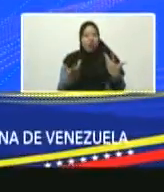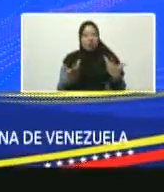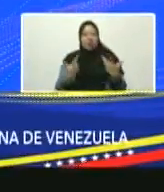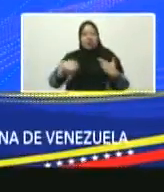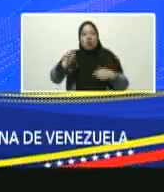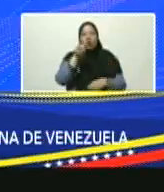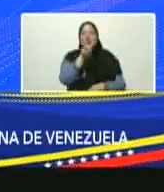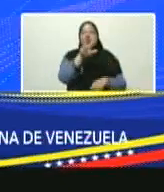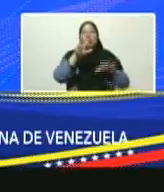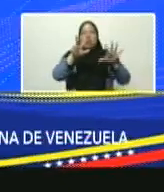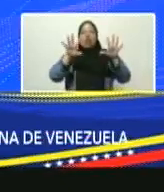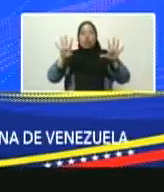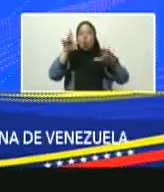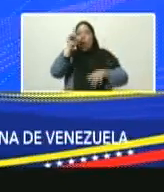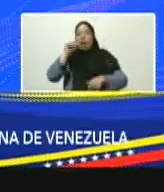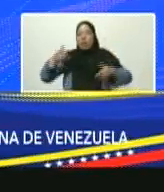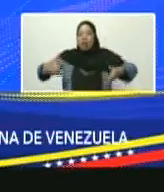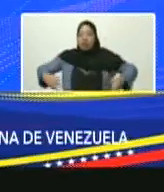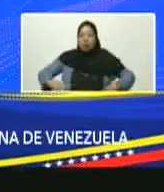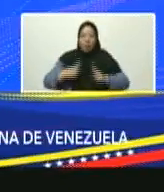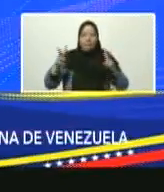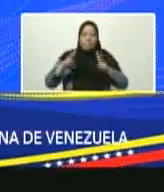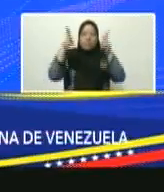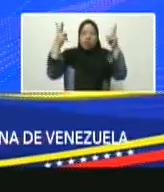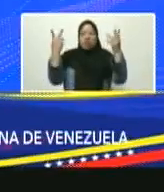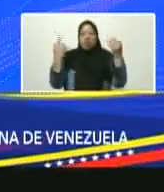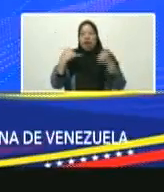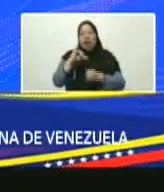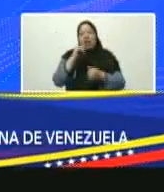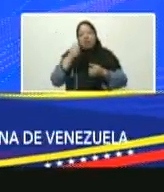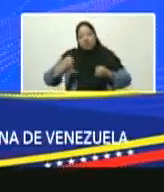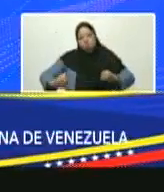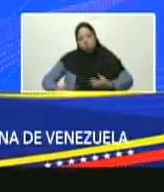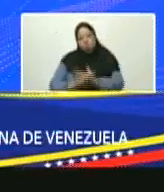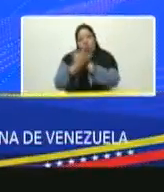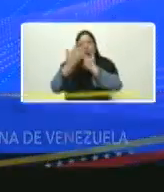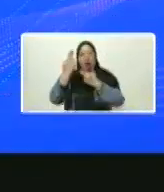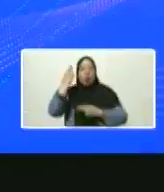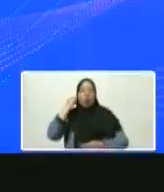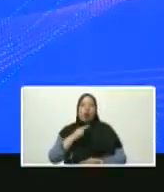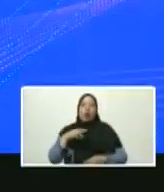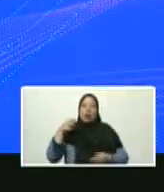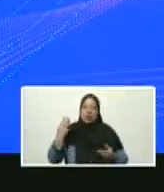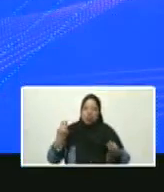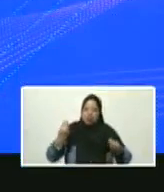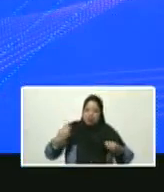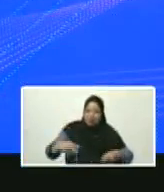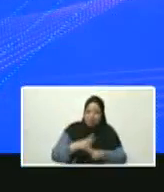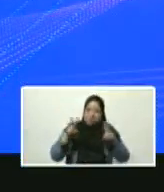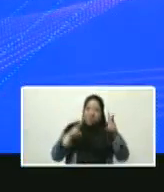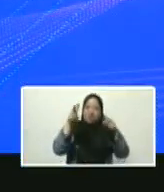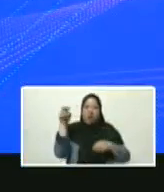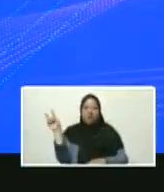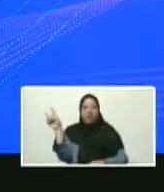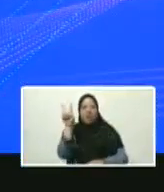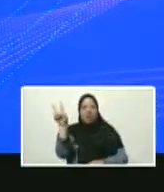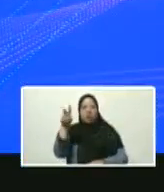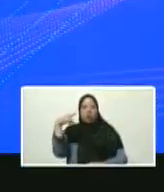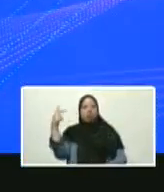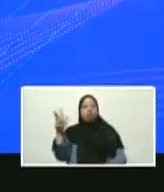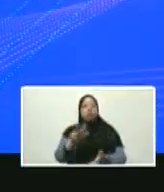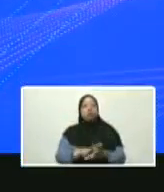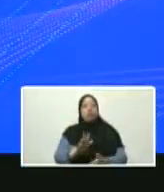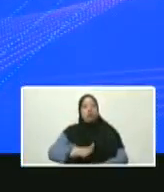a 239 años de nuestro libertador Simón Bolívar! ¡Que viva la patria! Autorizado,